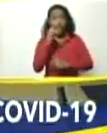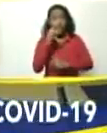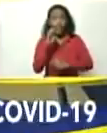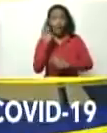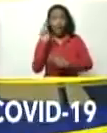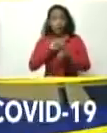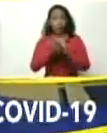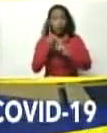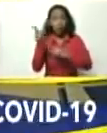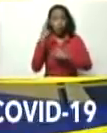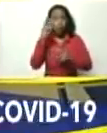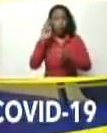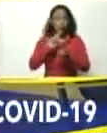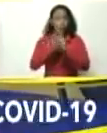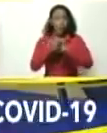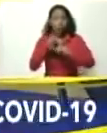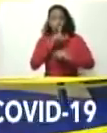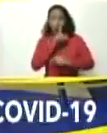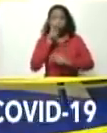Entonces para mí es Lucrecia ahora.